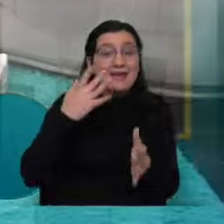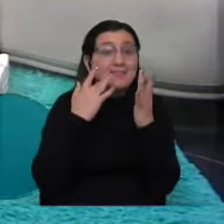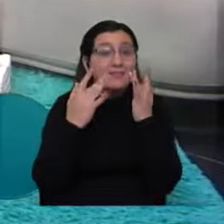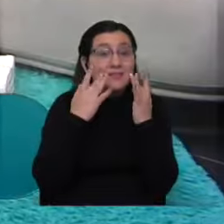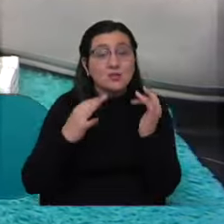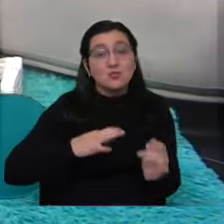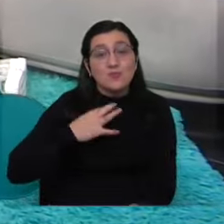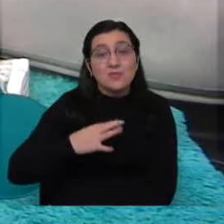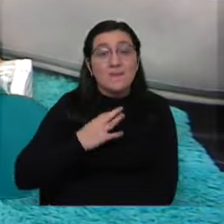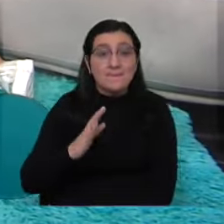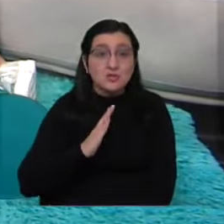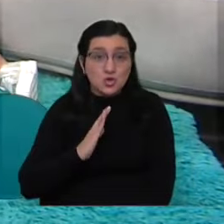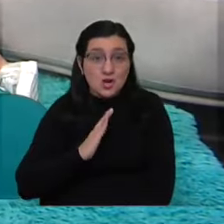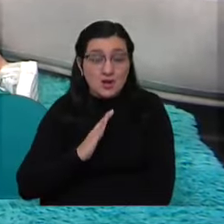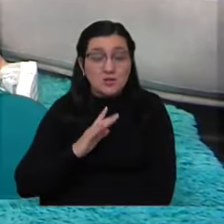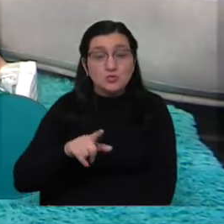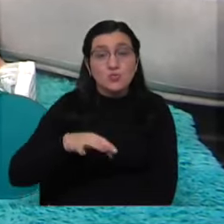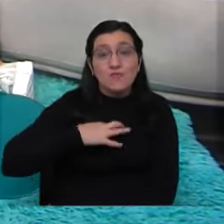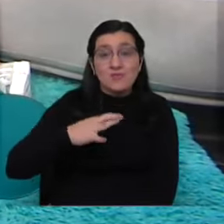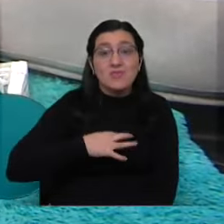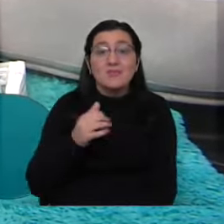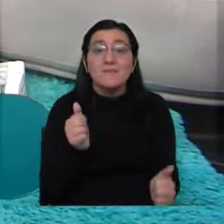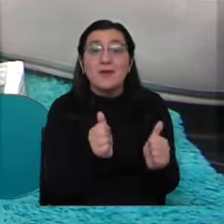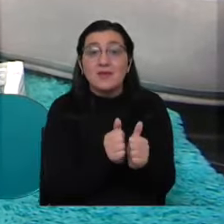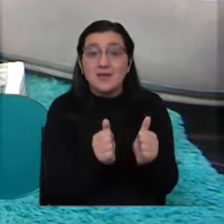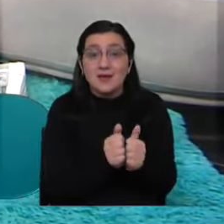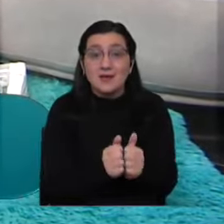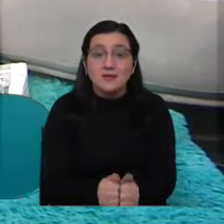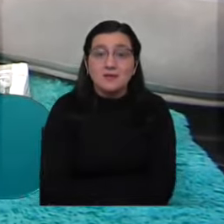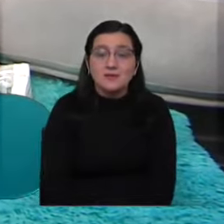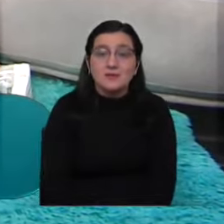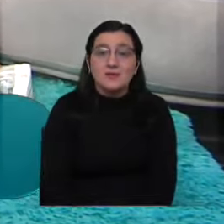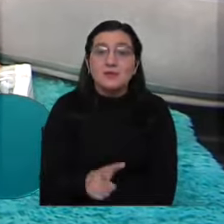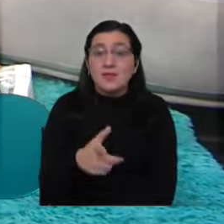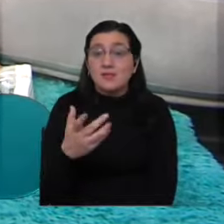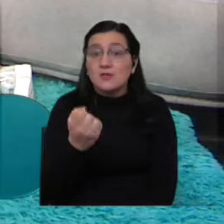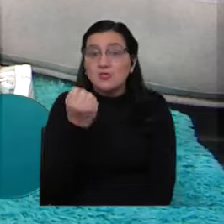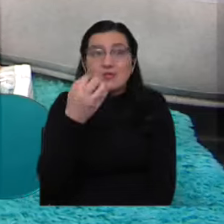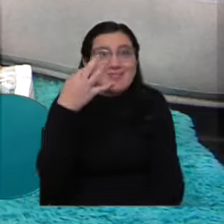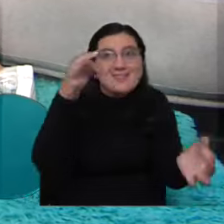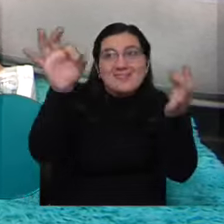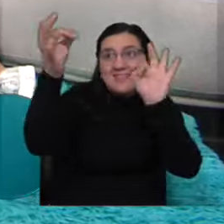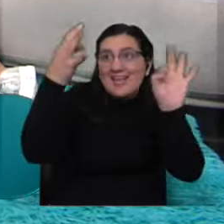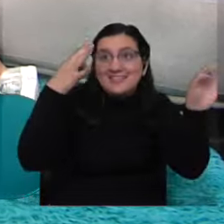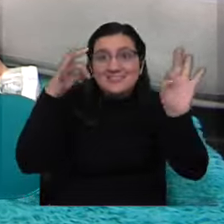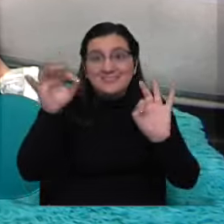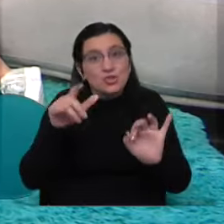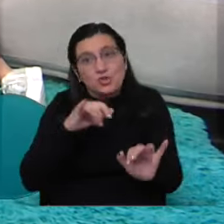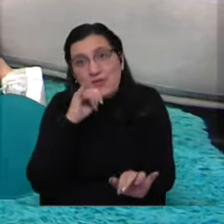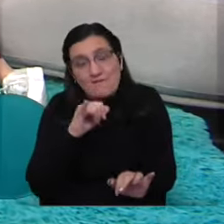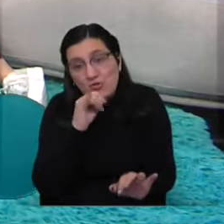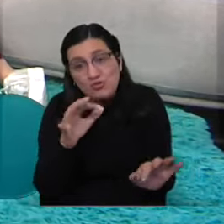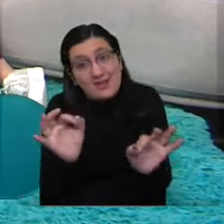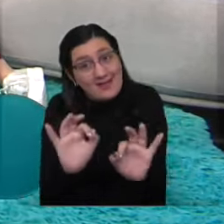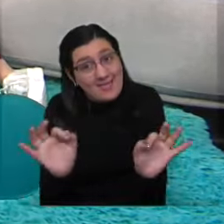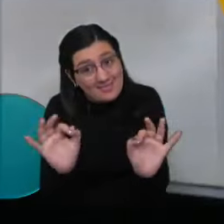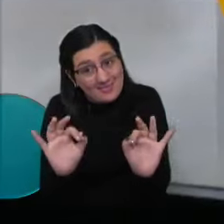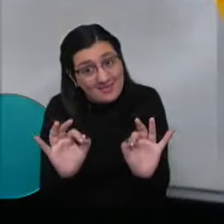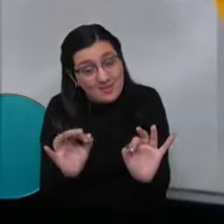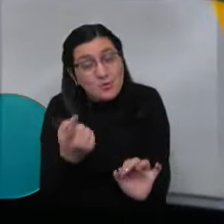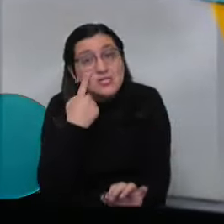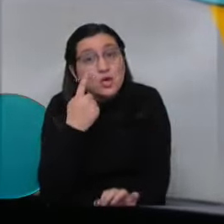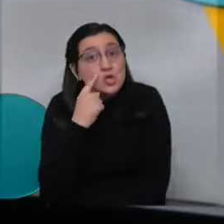su vida personal su vida de pareja no y vas a encontrar cositas que no te las va a contar nadie Claro que se conoce muy